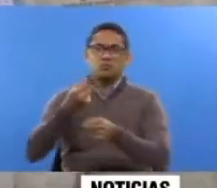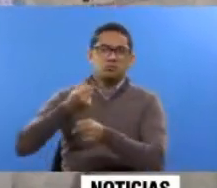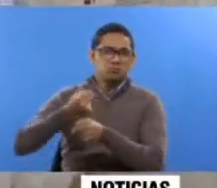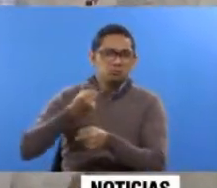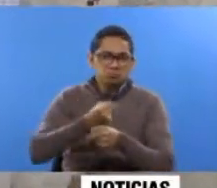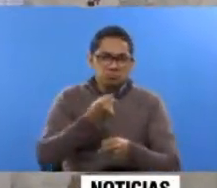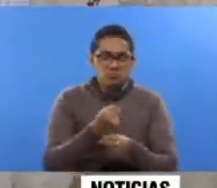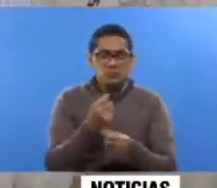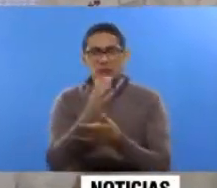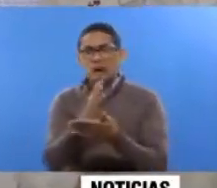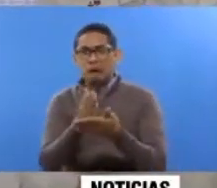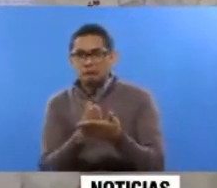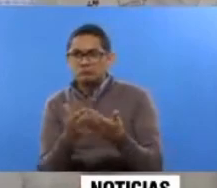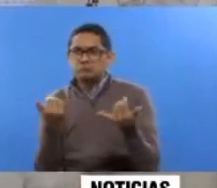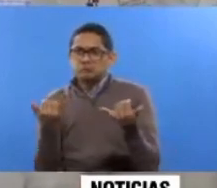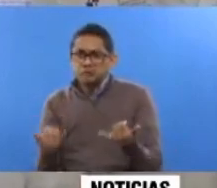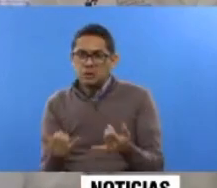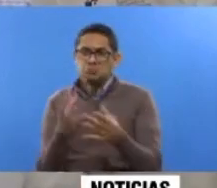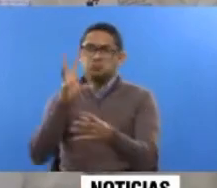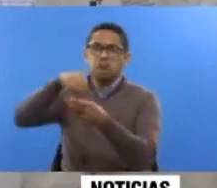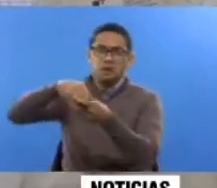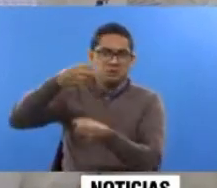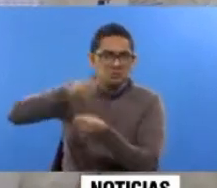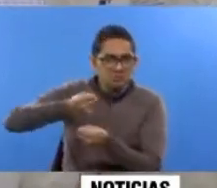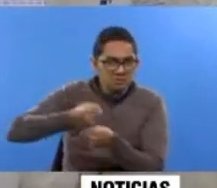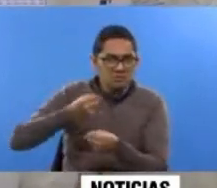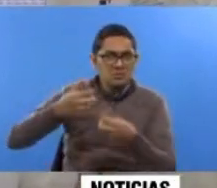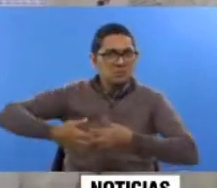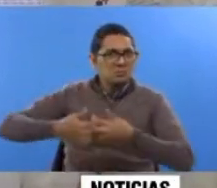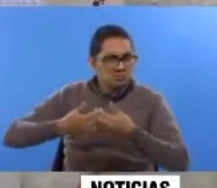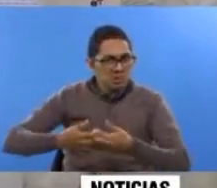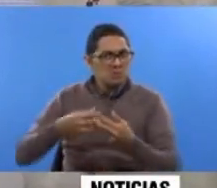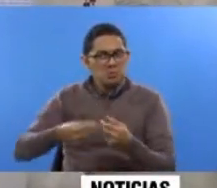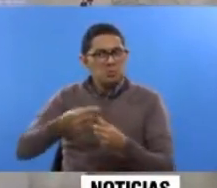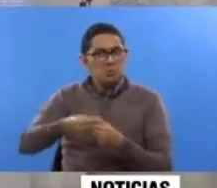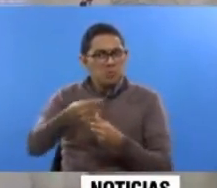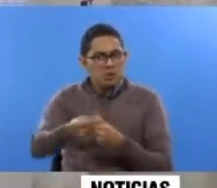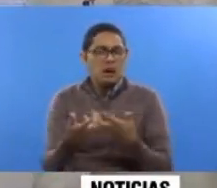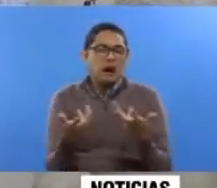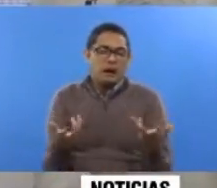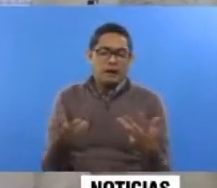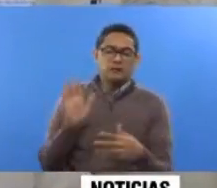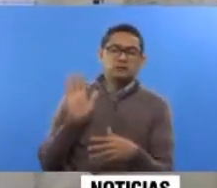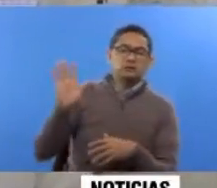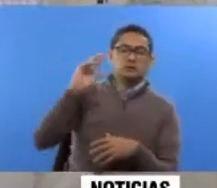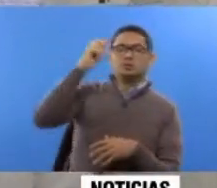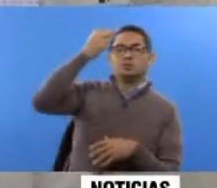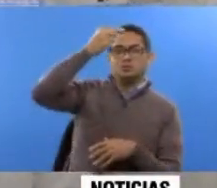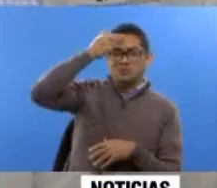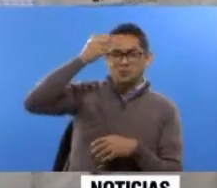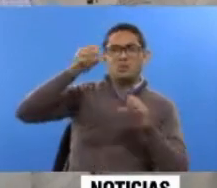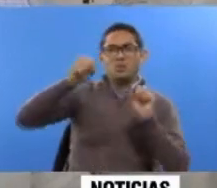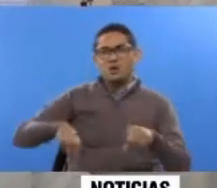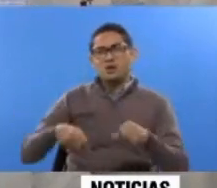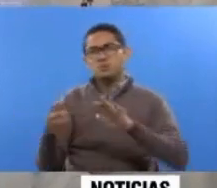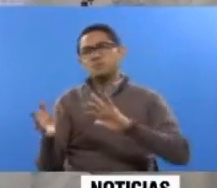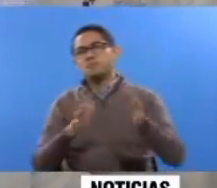que hay algunos que ya están entrando en sus empresas trabajando, asimismo nos permite, como por ejemplo para